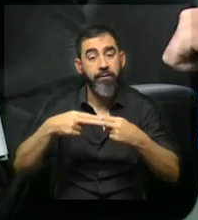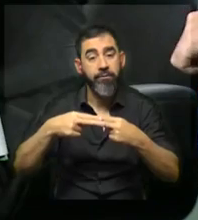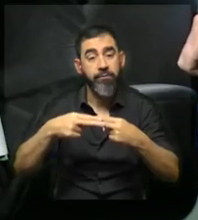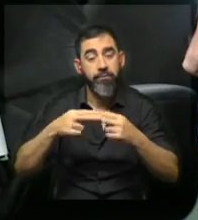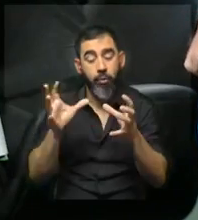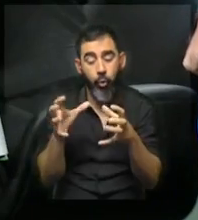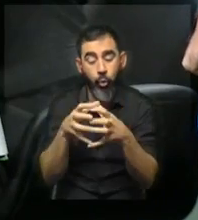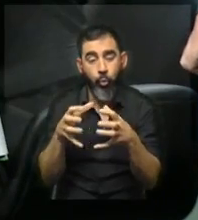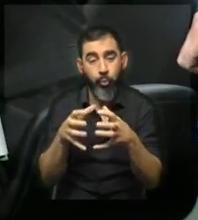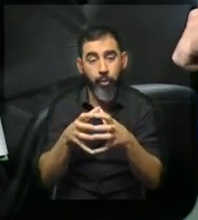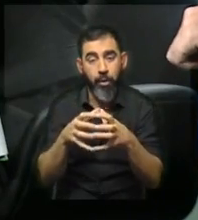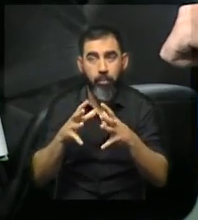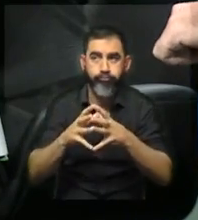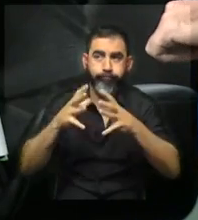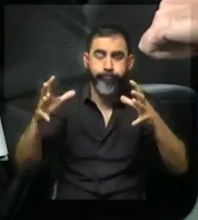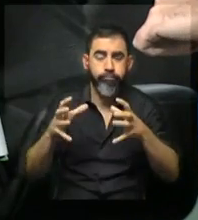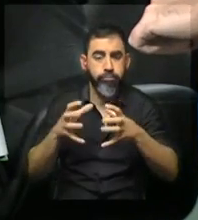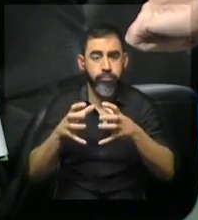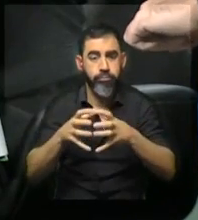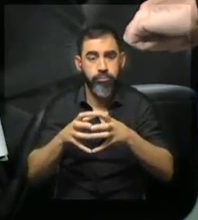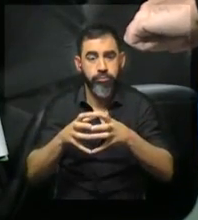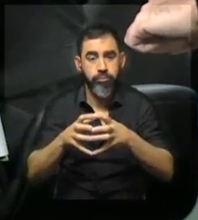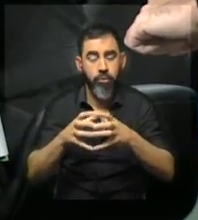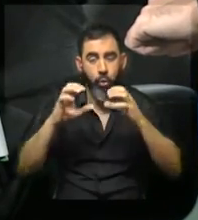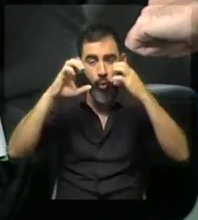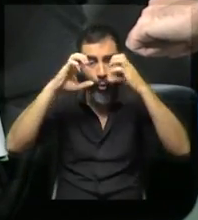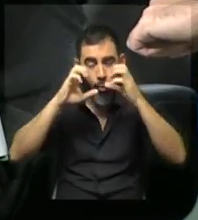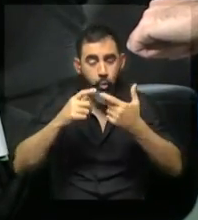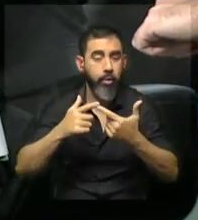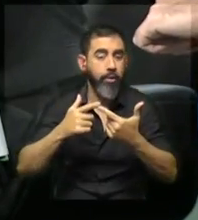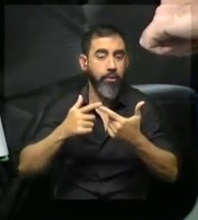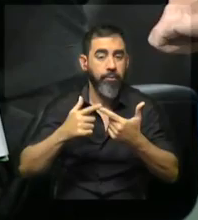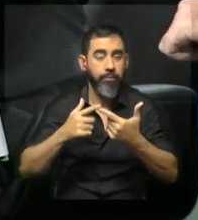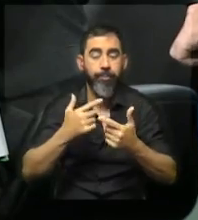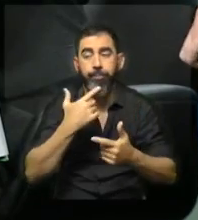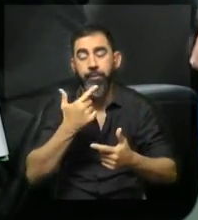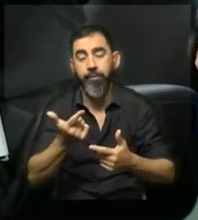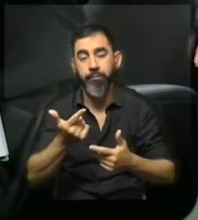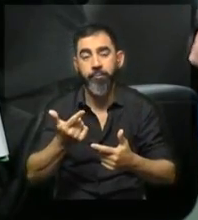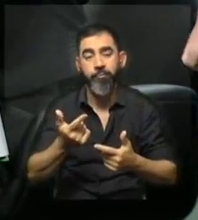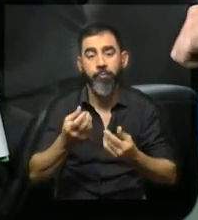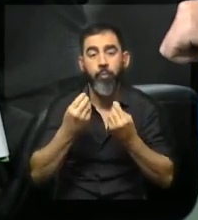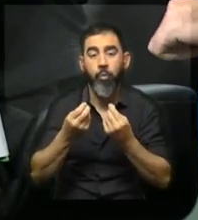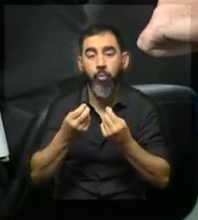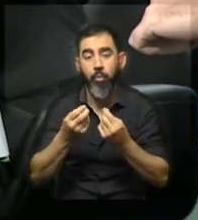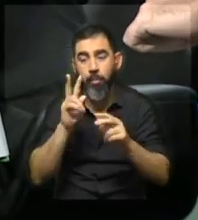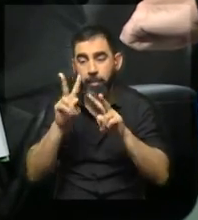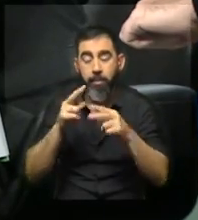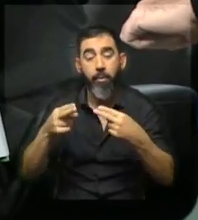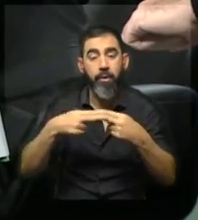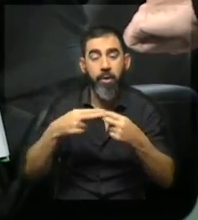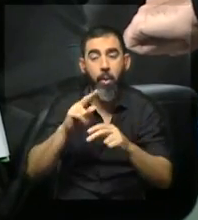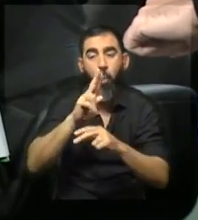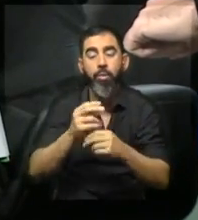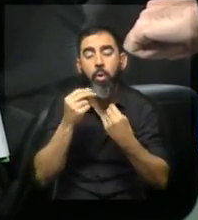están agrupadas, estamos hablando de las grandes plataformas de Google, ¿no? Que, por ejemplo, cómo consumimos Internet, cómo